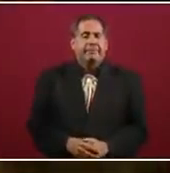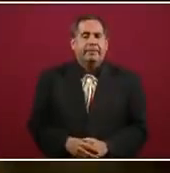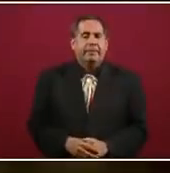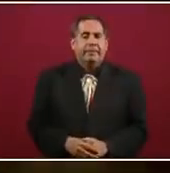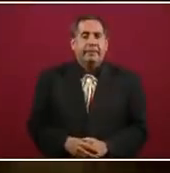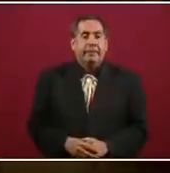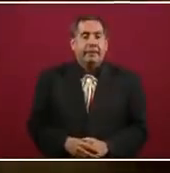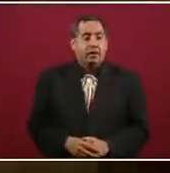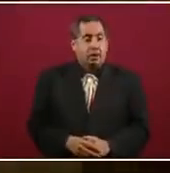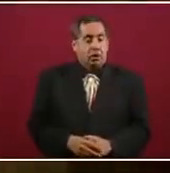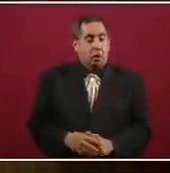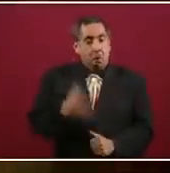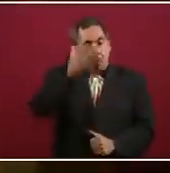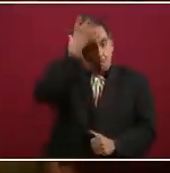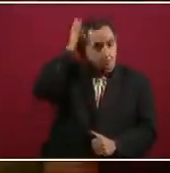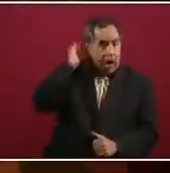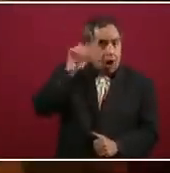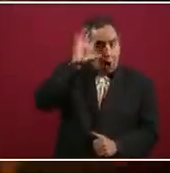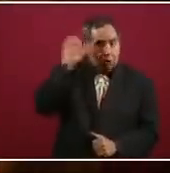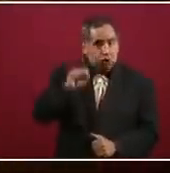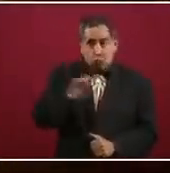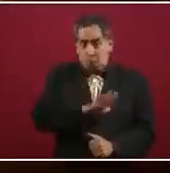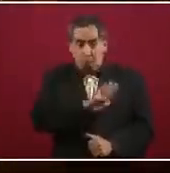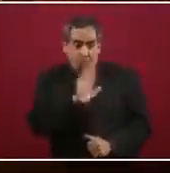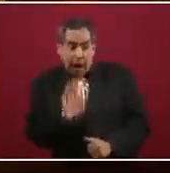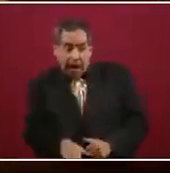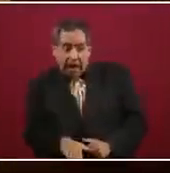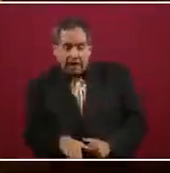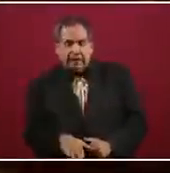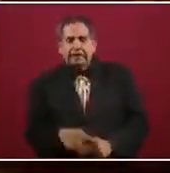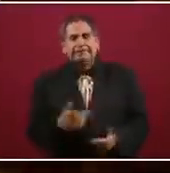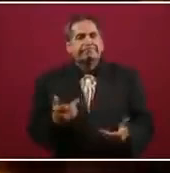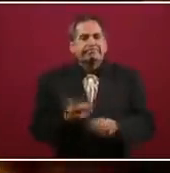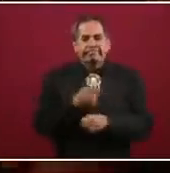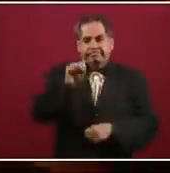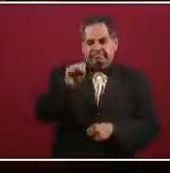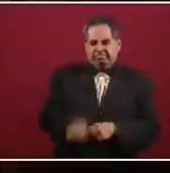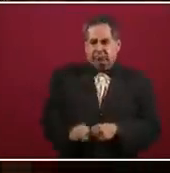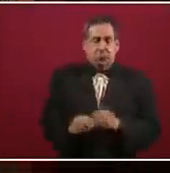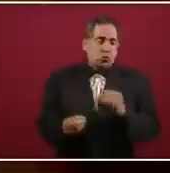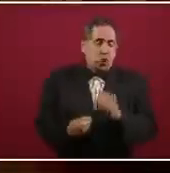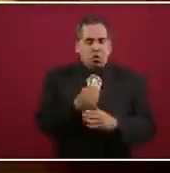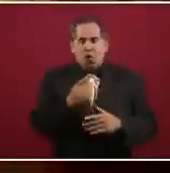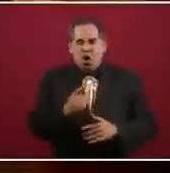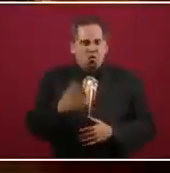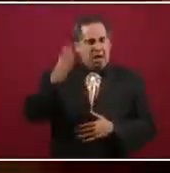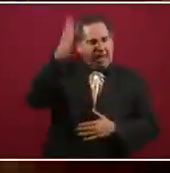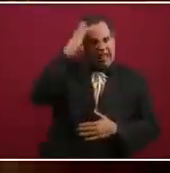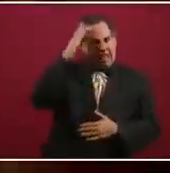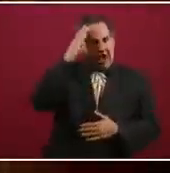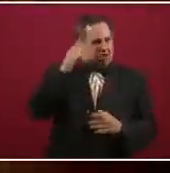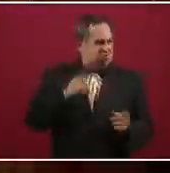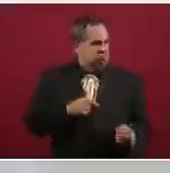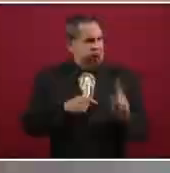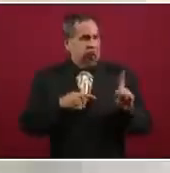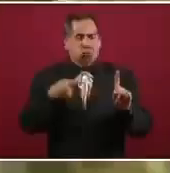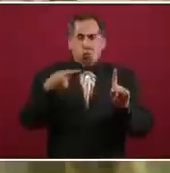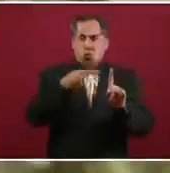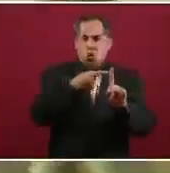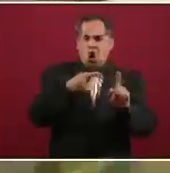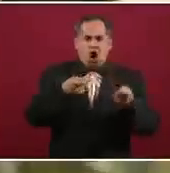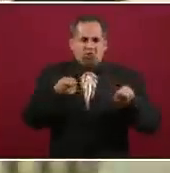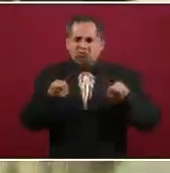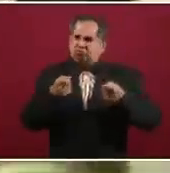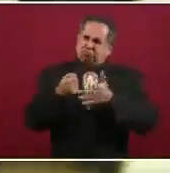Tras la muerte de José María Morelos y Pavón, surge en el sur un líder que contra todo pronóstico logró mantener la